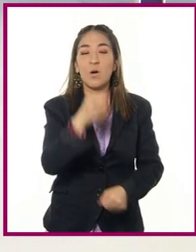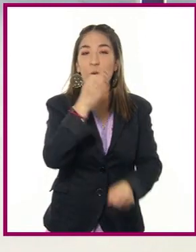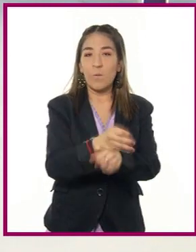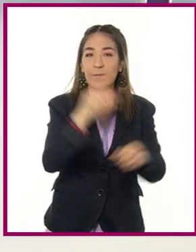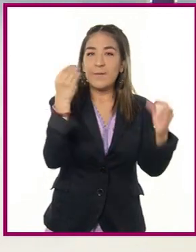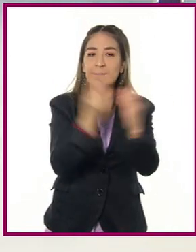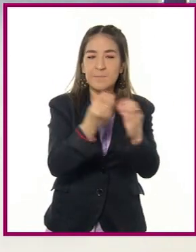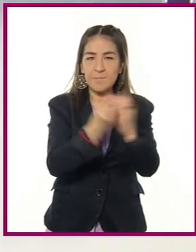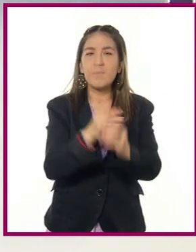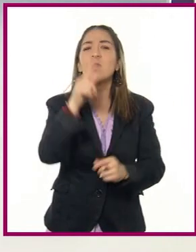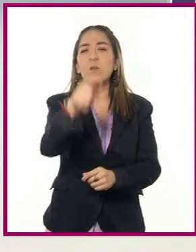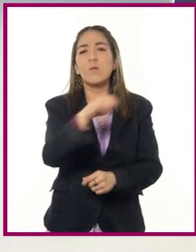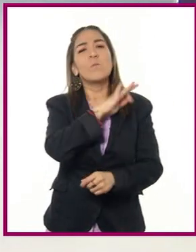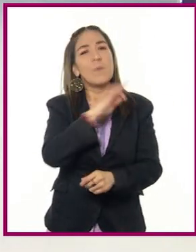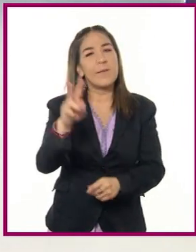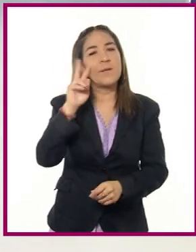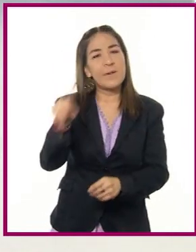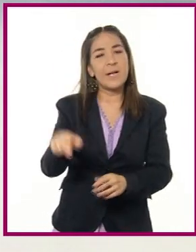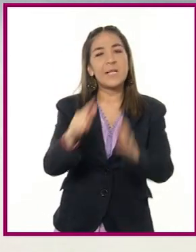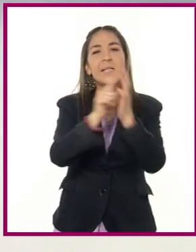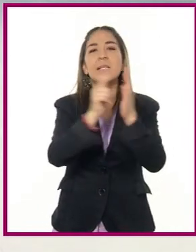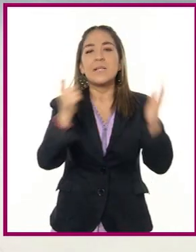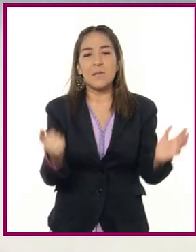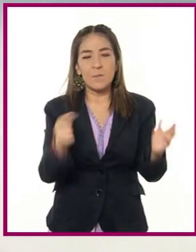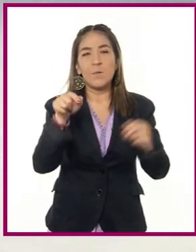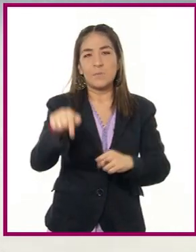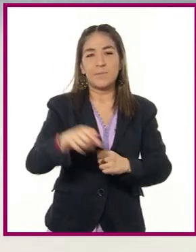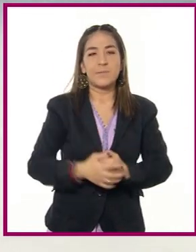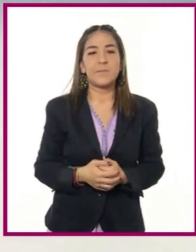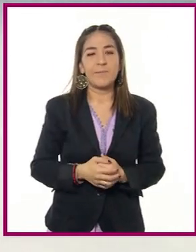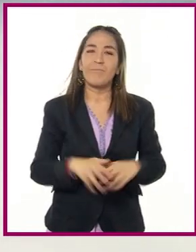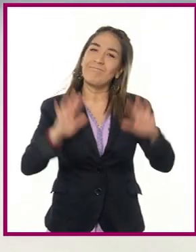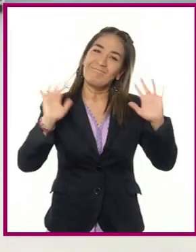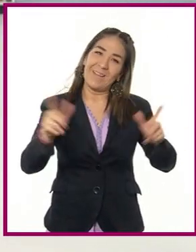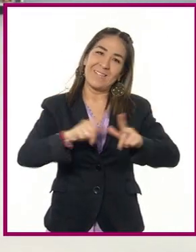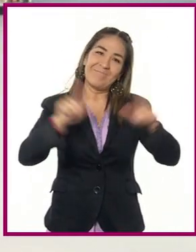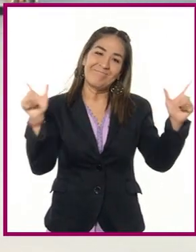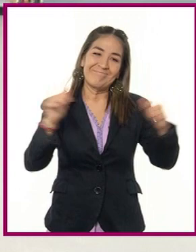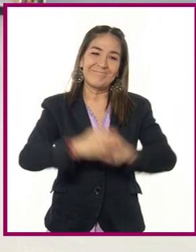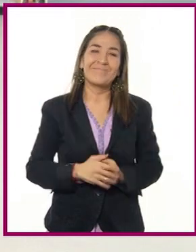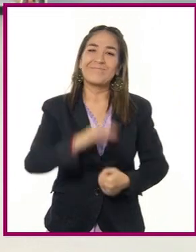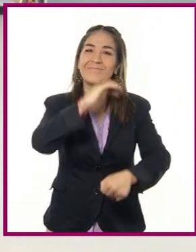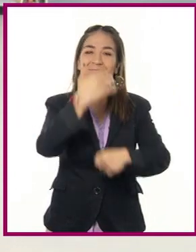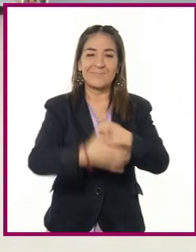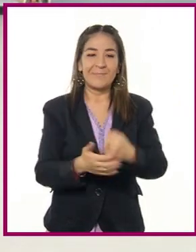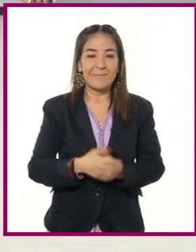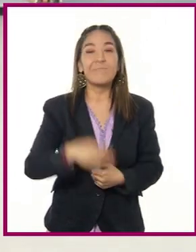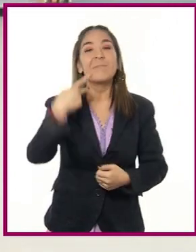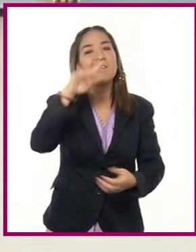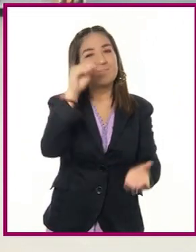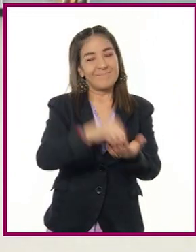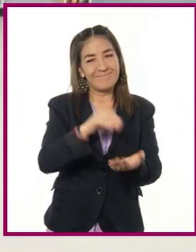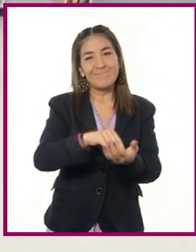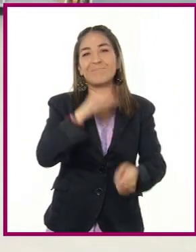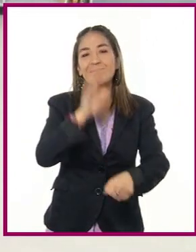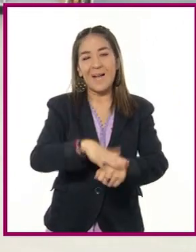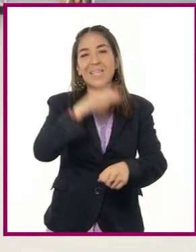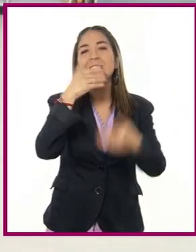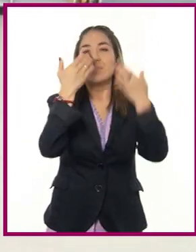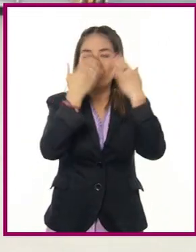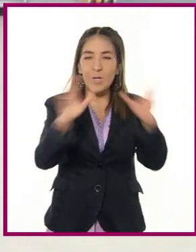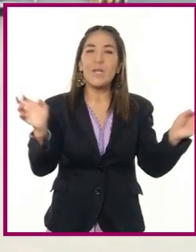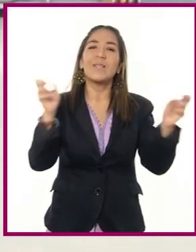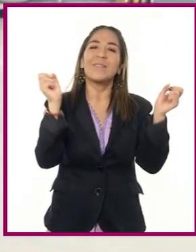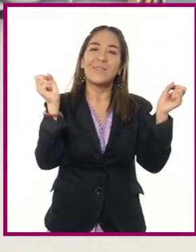sesión, no duden en apoyarse en su libro de texto. ¡Listo! Terminamos. Pero aún nos queda mucho por explorar